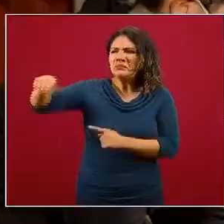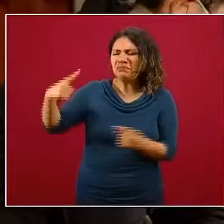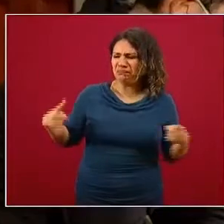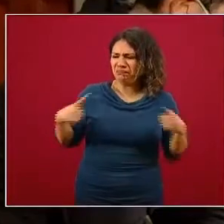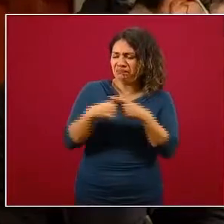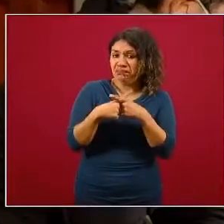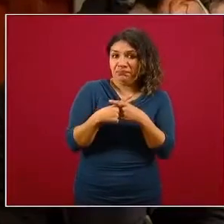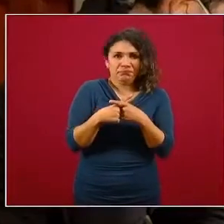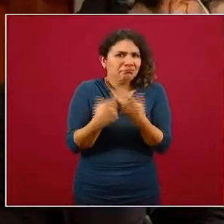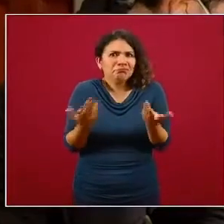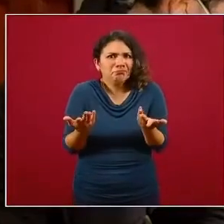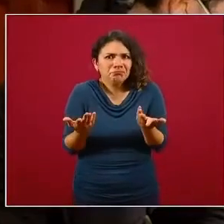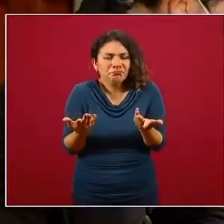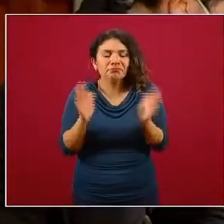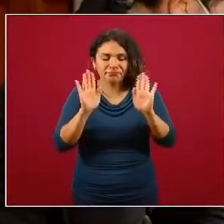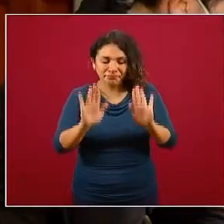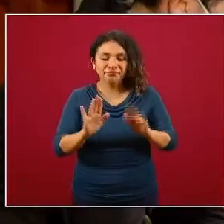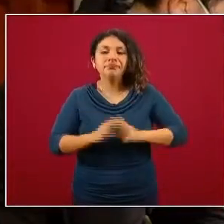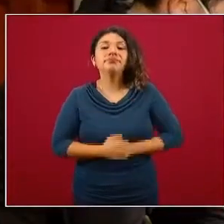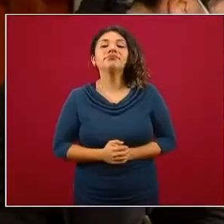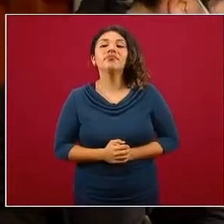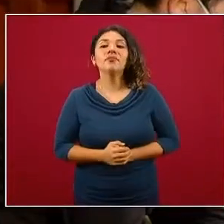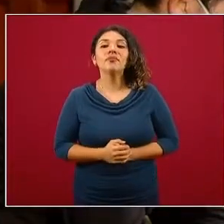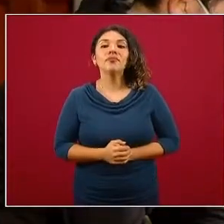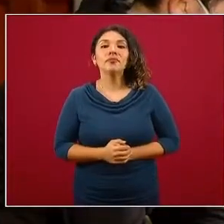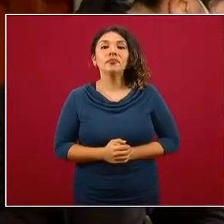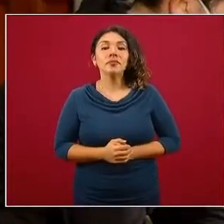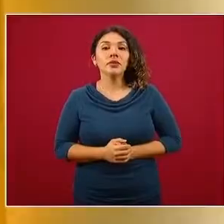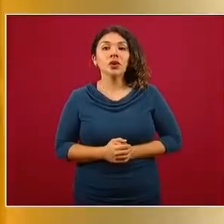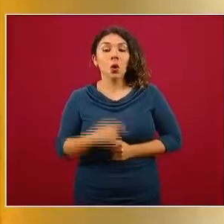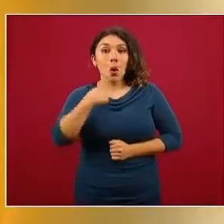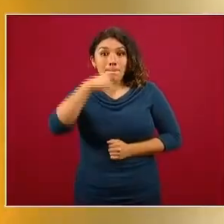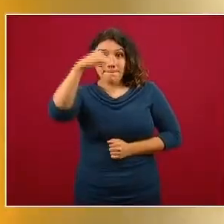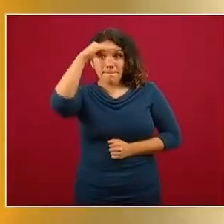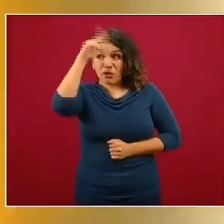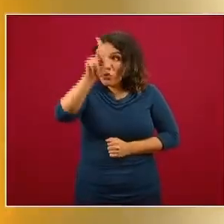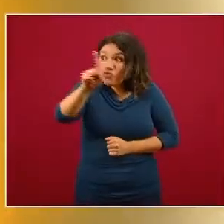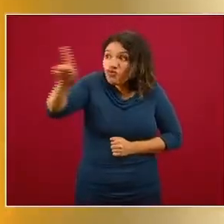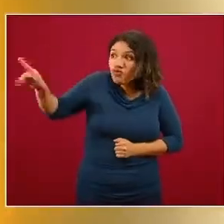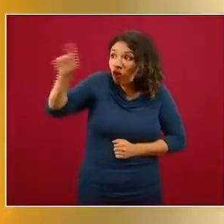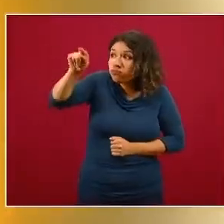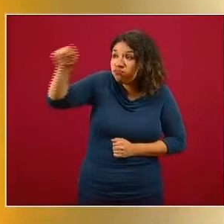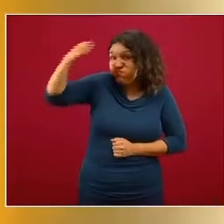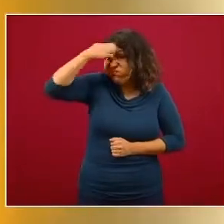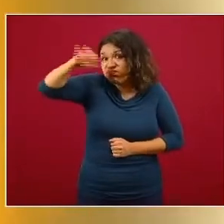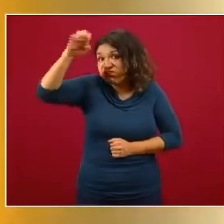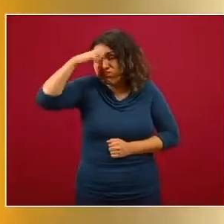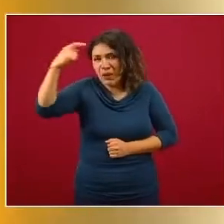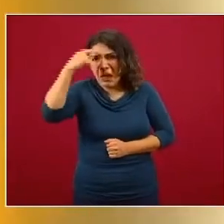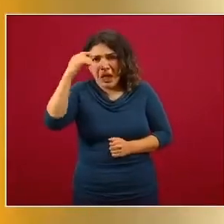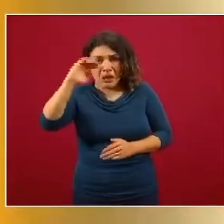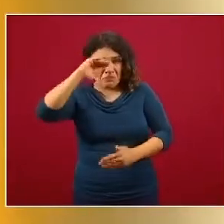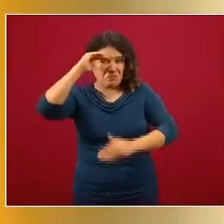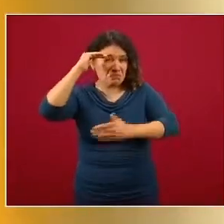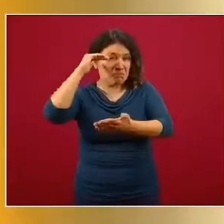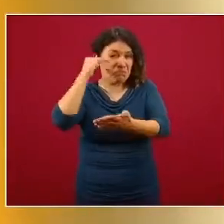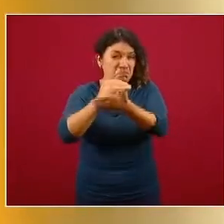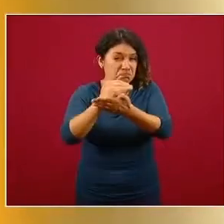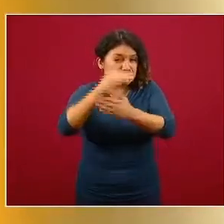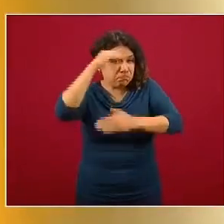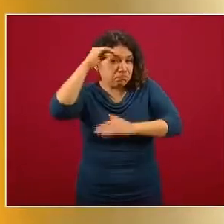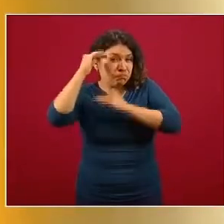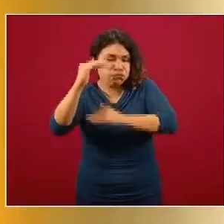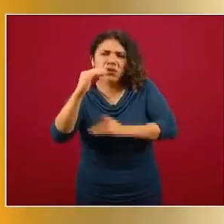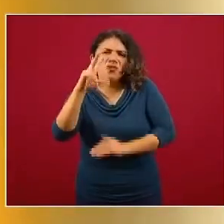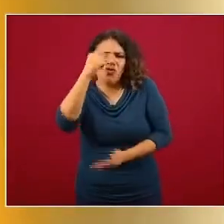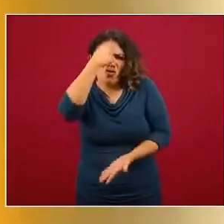que efectivamente se entiende bien. No considero a todos estos analistas personas limitadas. Yo creo y les felicito,